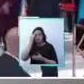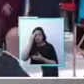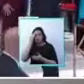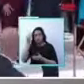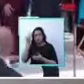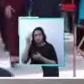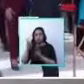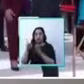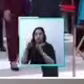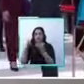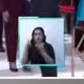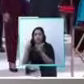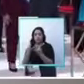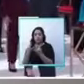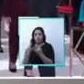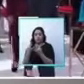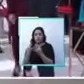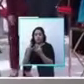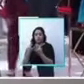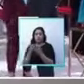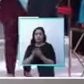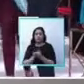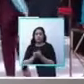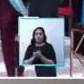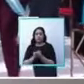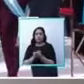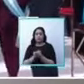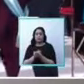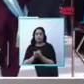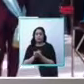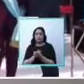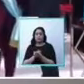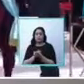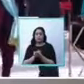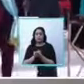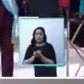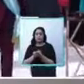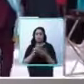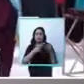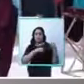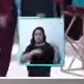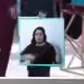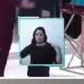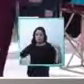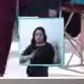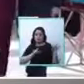función pública replican lamentablemente algunas de esos esquemas y prácticas